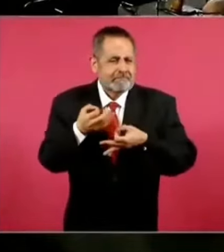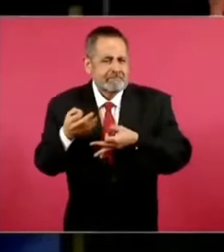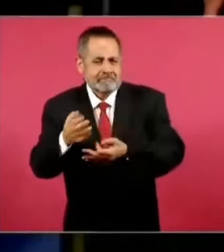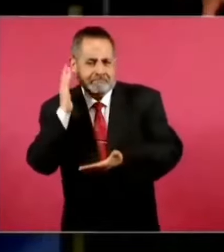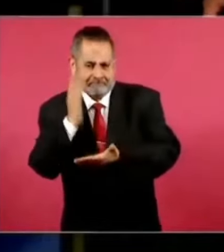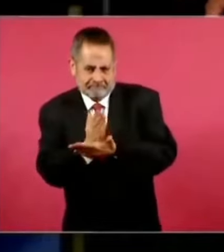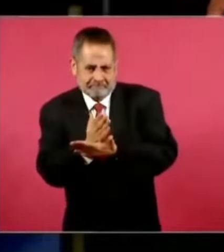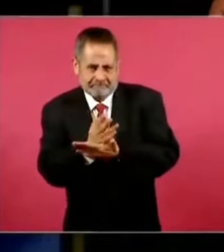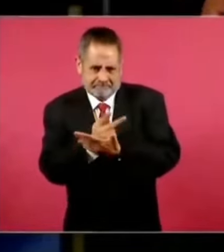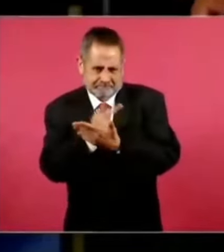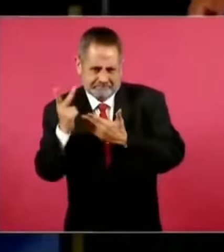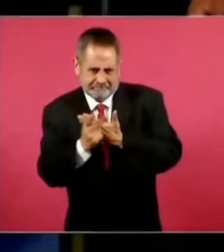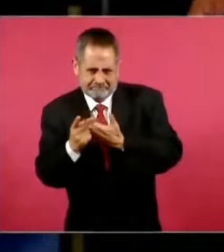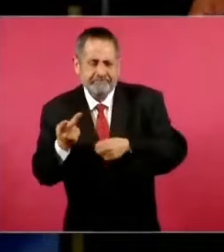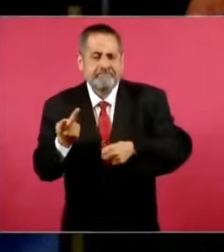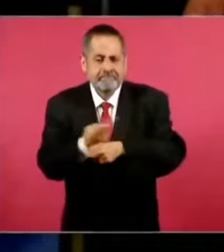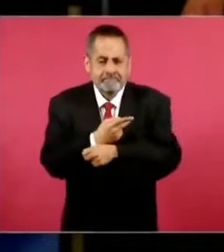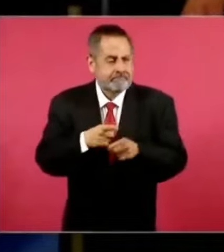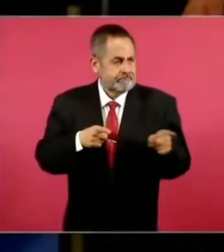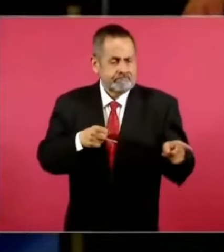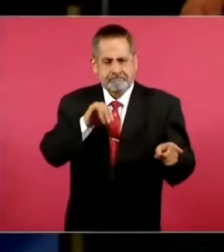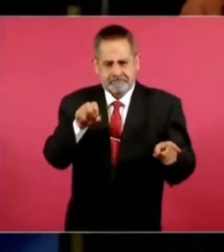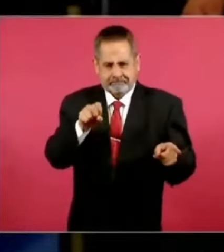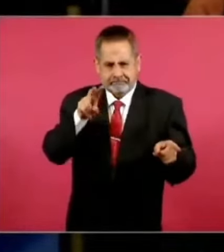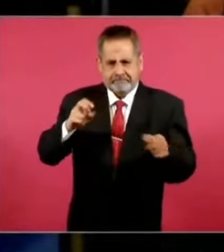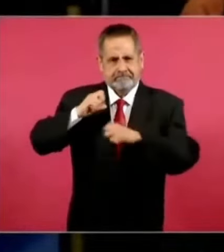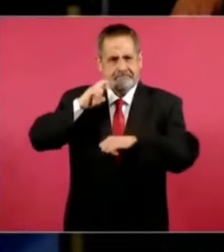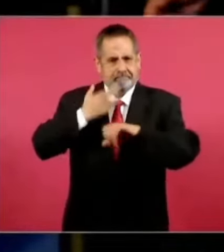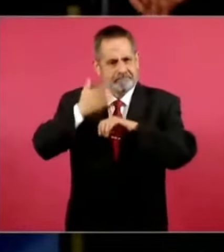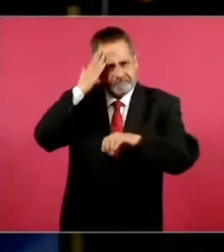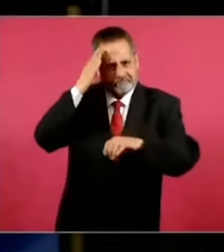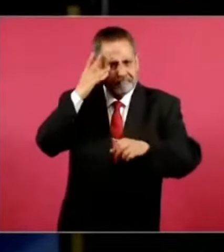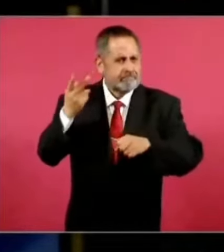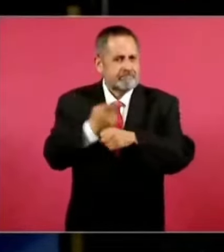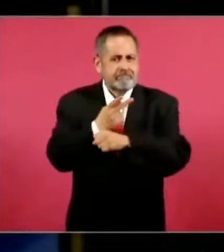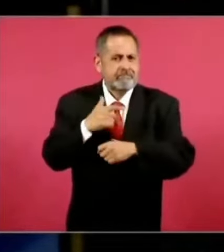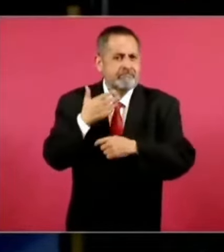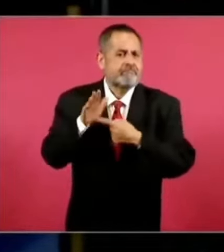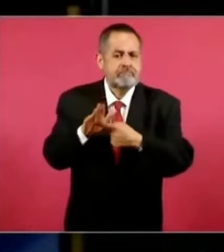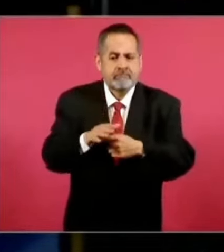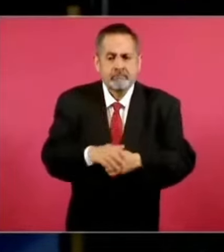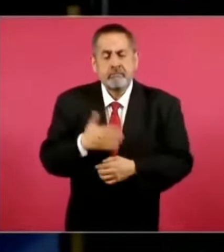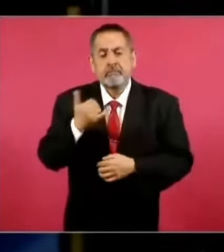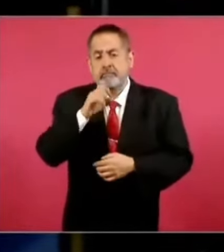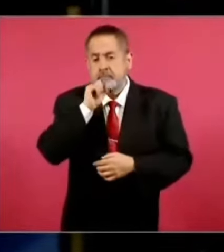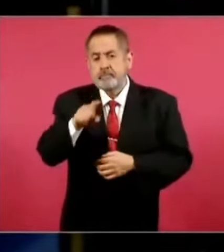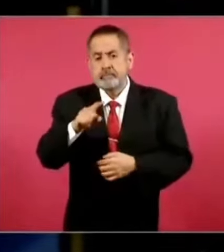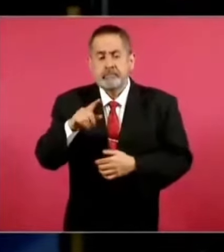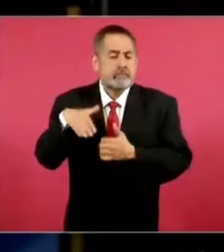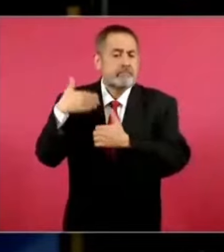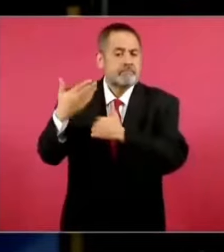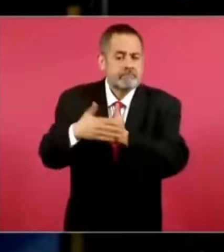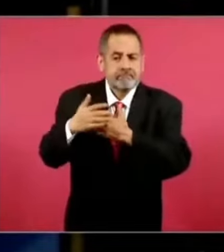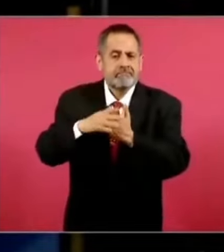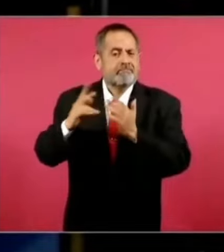Si se tiene alguna cifra preliminar y si regresarán las presentaciones que hacía el doctor